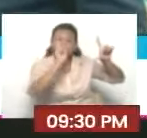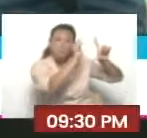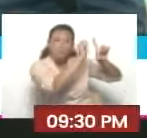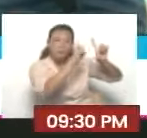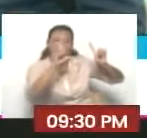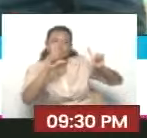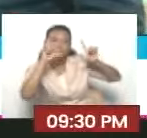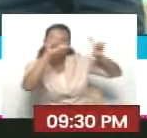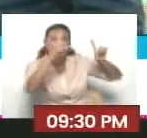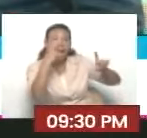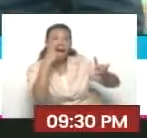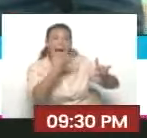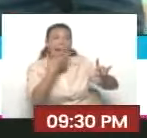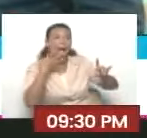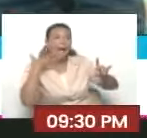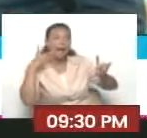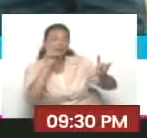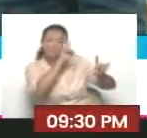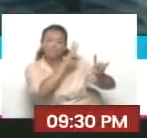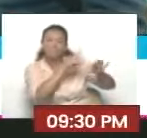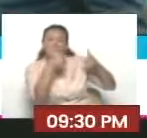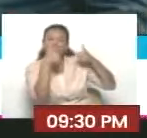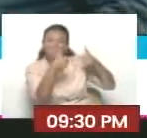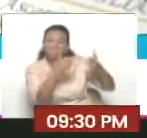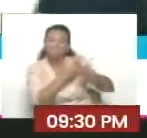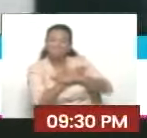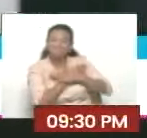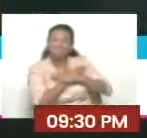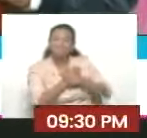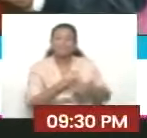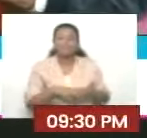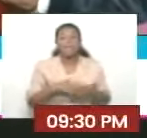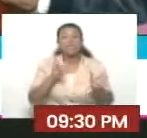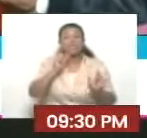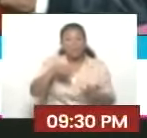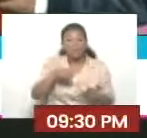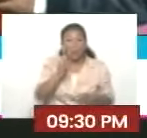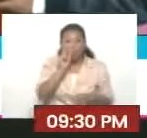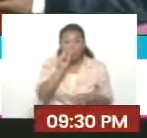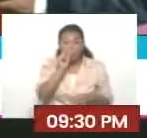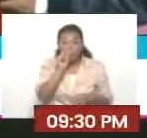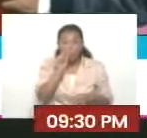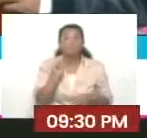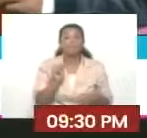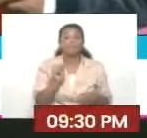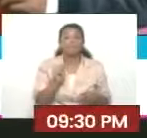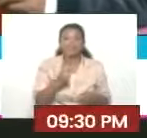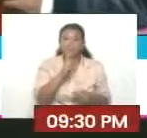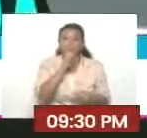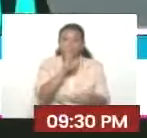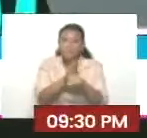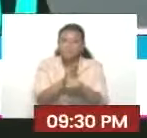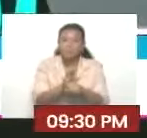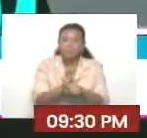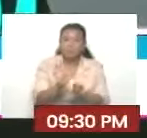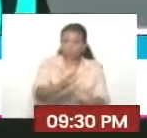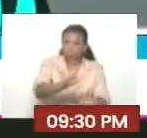bolivariano de familias, padres, madres, representantes. Y le entrego a Douglas, que no lo deje hablar. Douglas, habla.